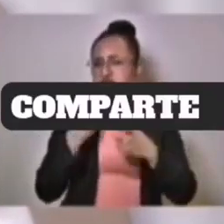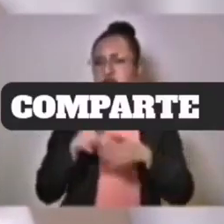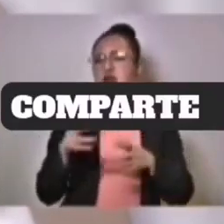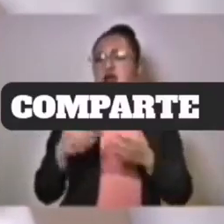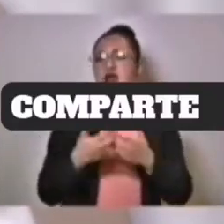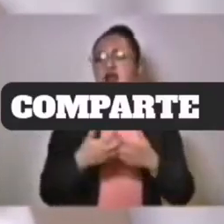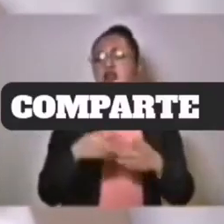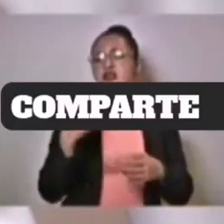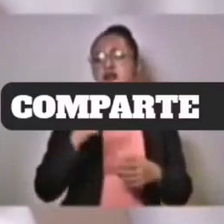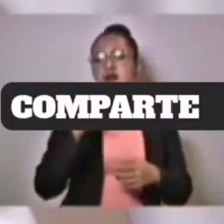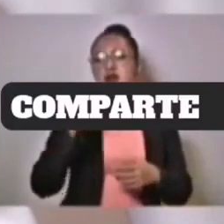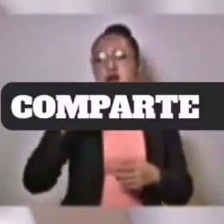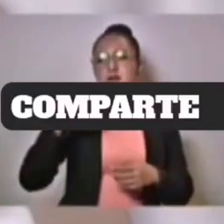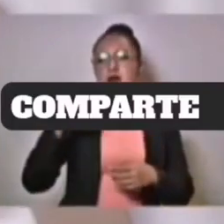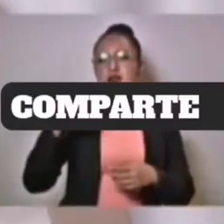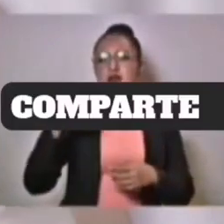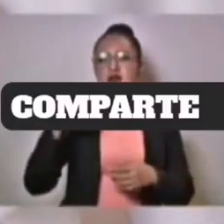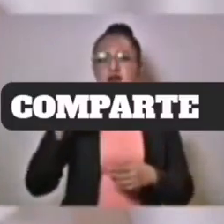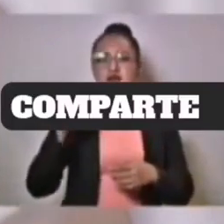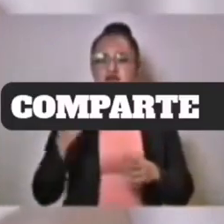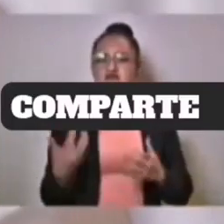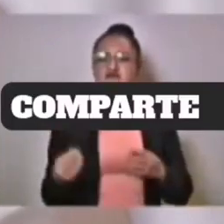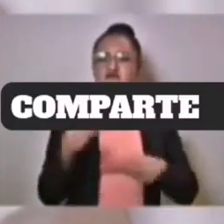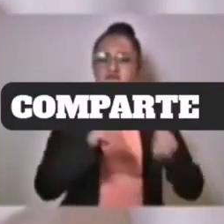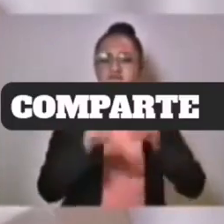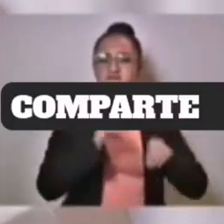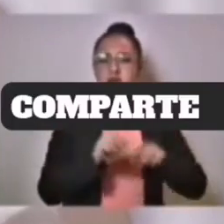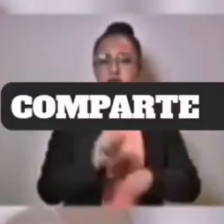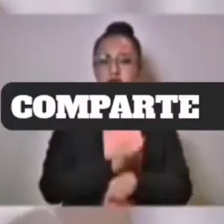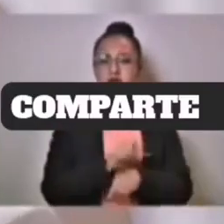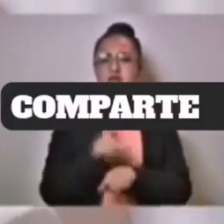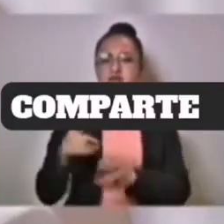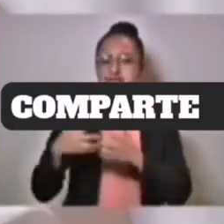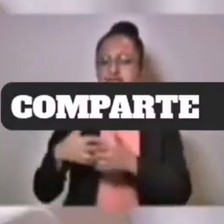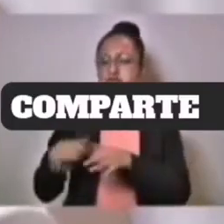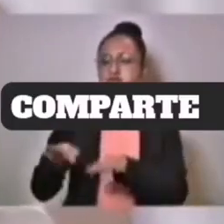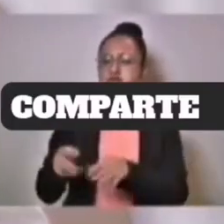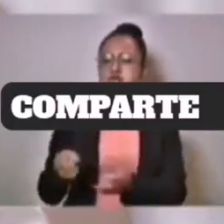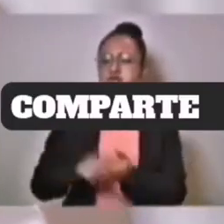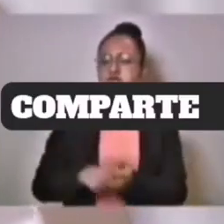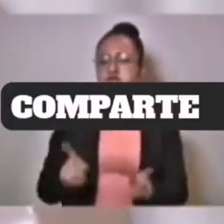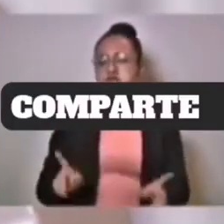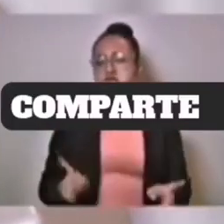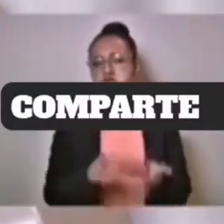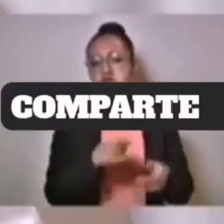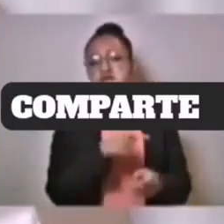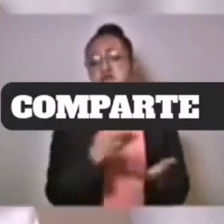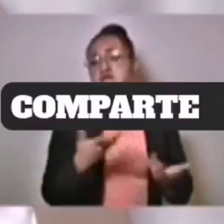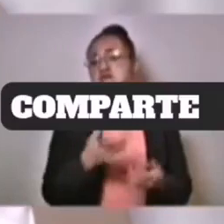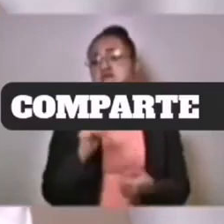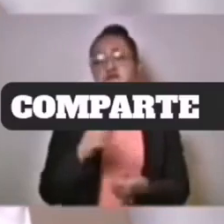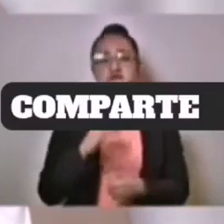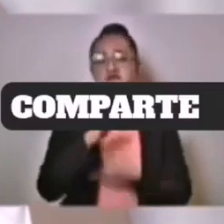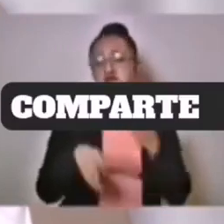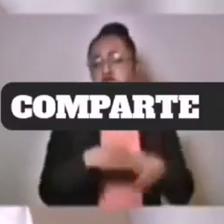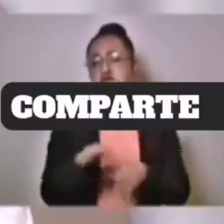armadoras. Y desde luego, todo este movimiento implica la necesidad de